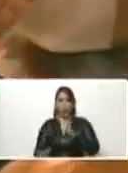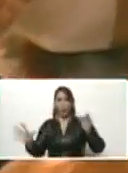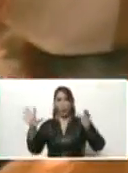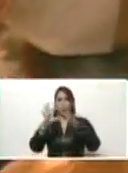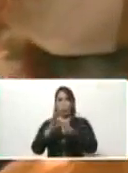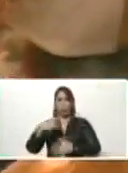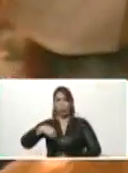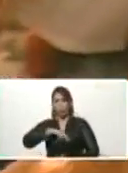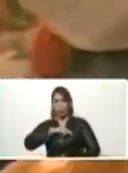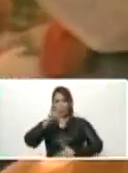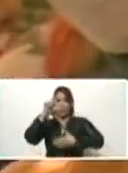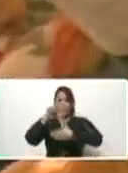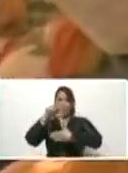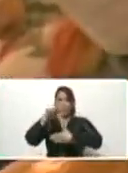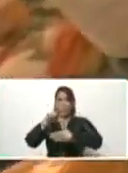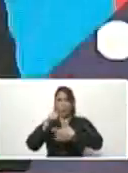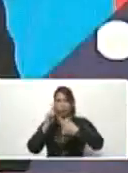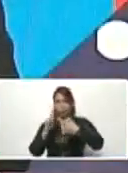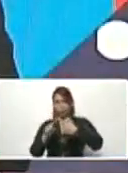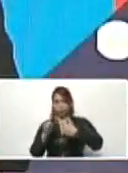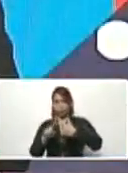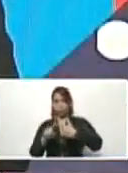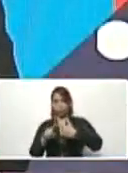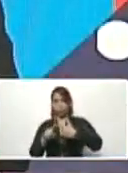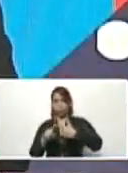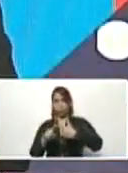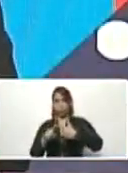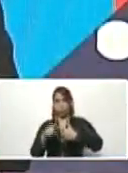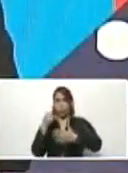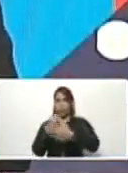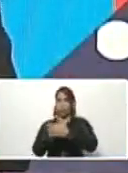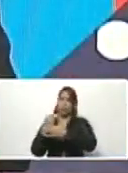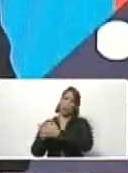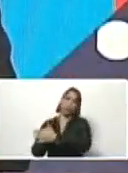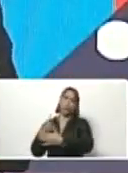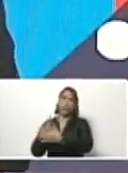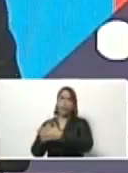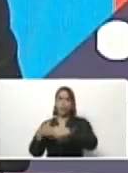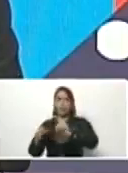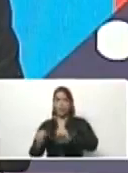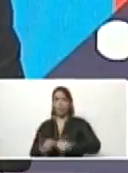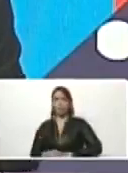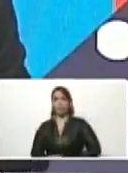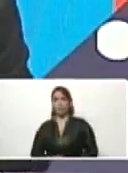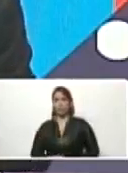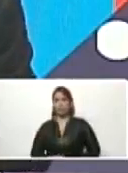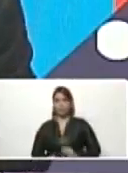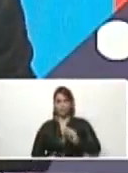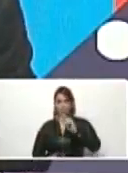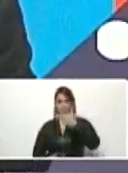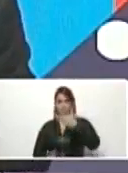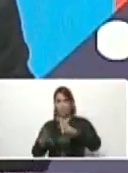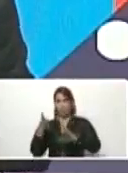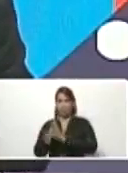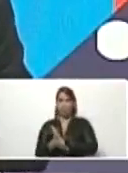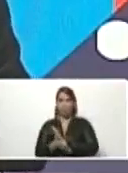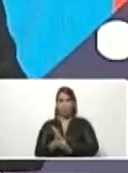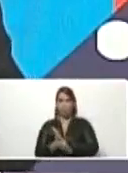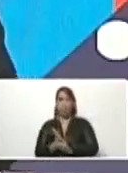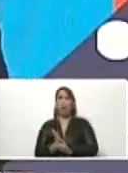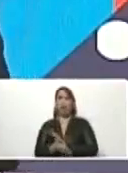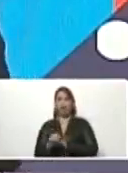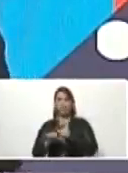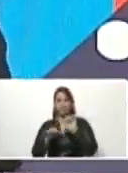nuestra América, otro referido a las luchas anticolonialistas y antiimperialistas, y un último referido al ciclo bicentenario de